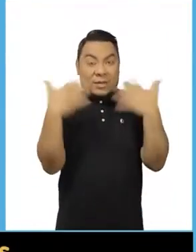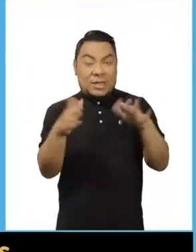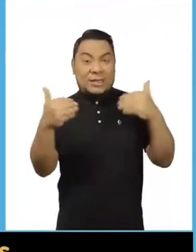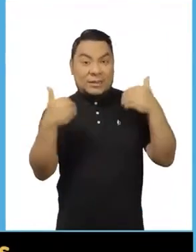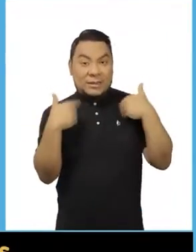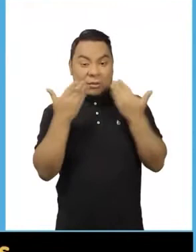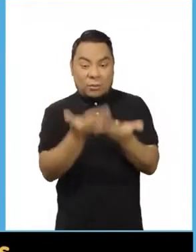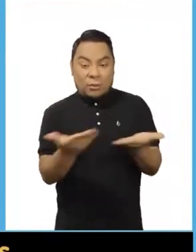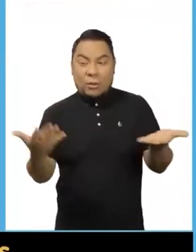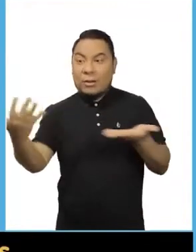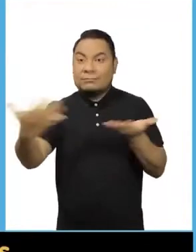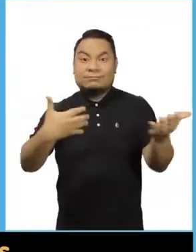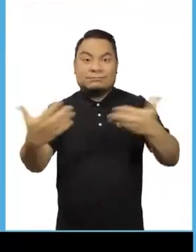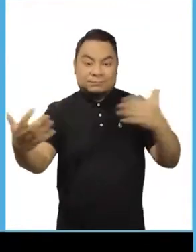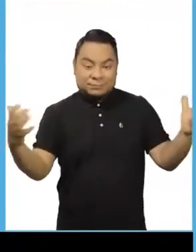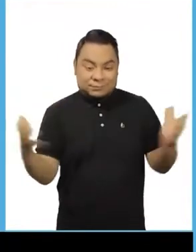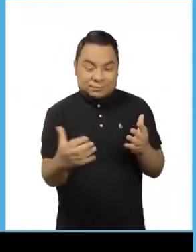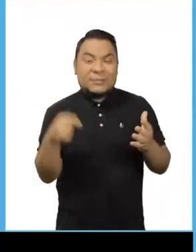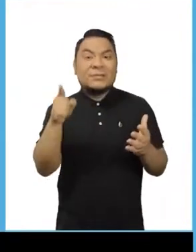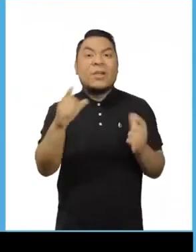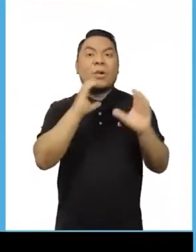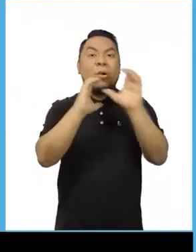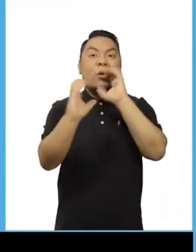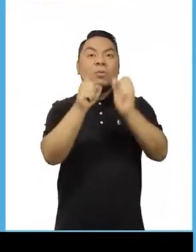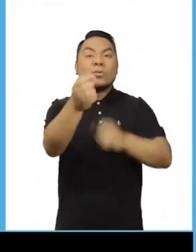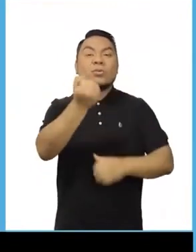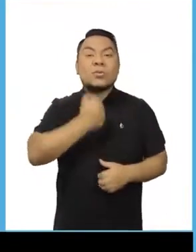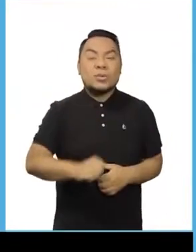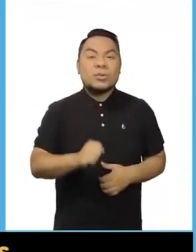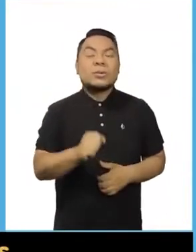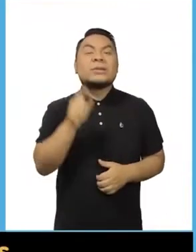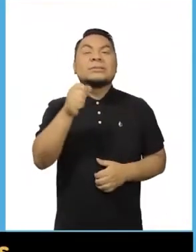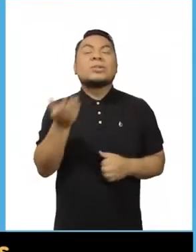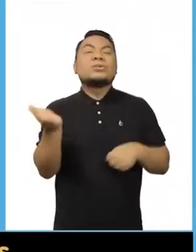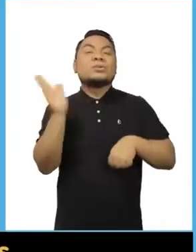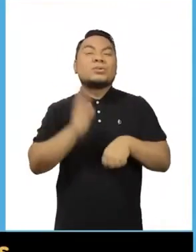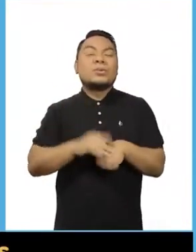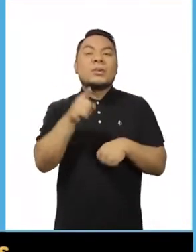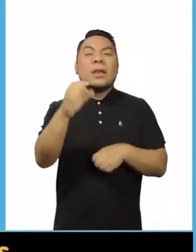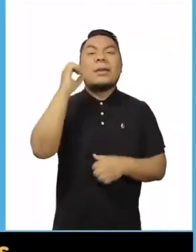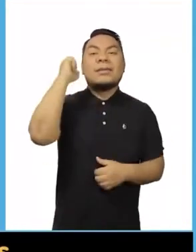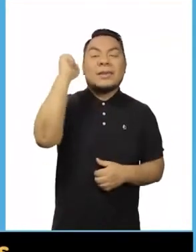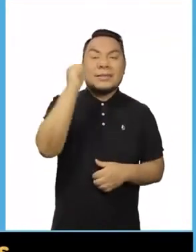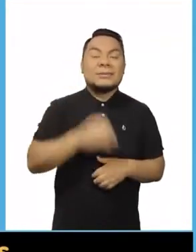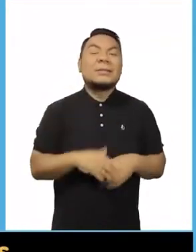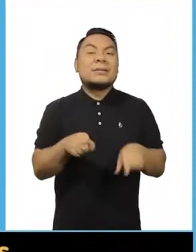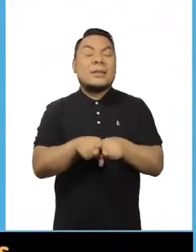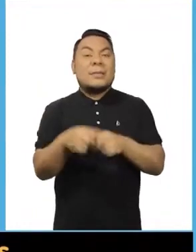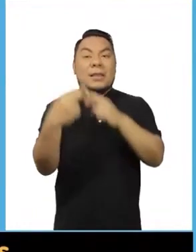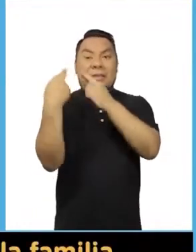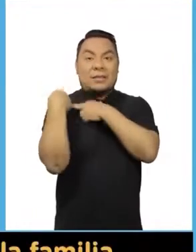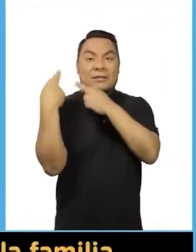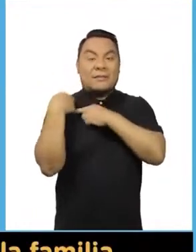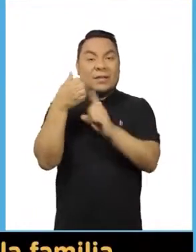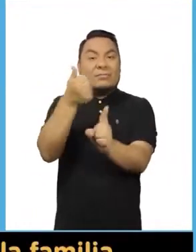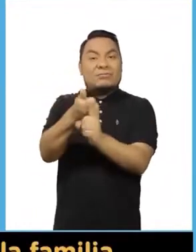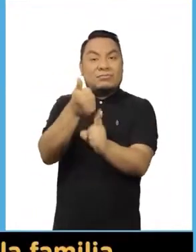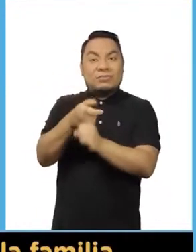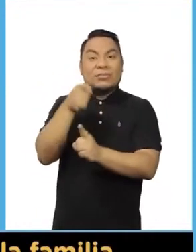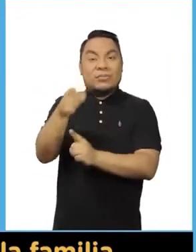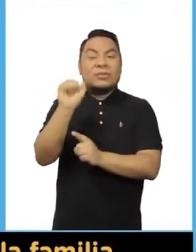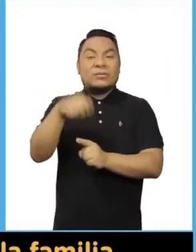vez que tengas los materiales, conversa con tu hija o hijo acerca de los derechos y deberes que